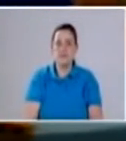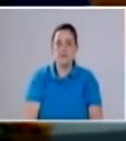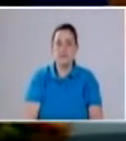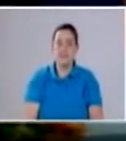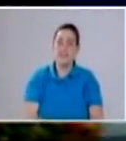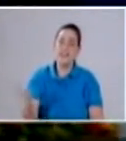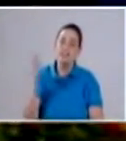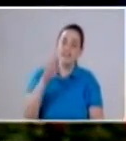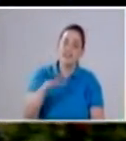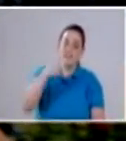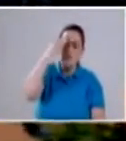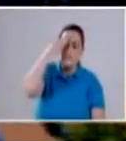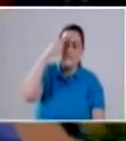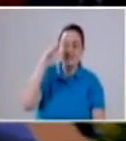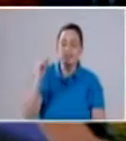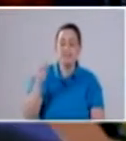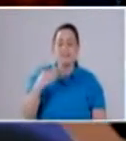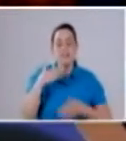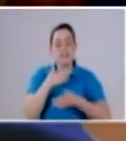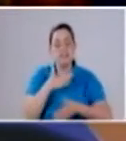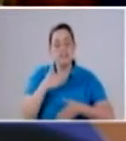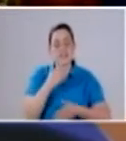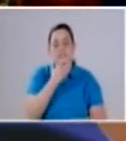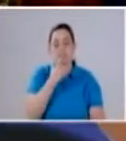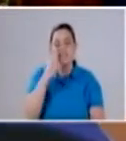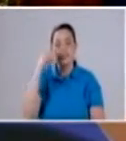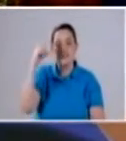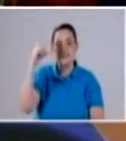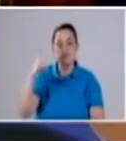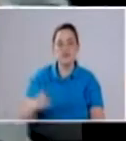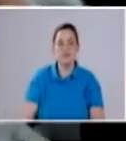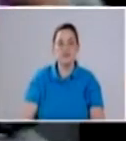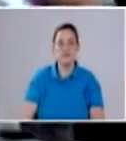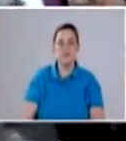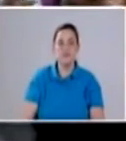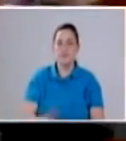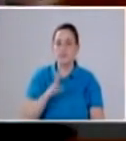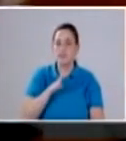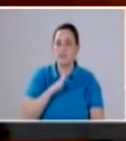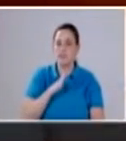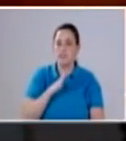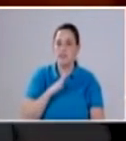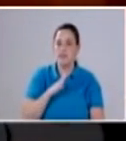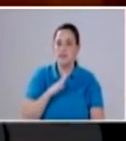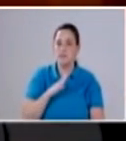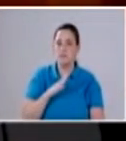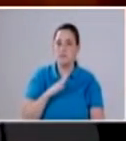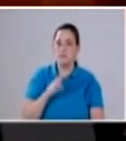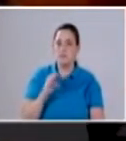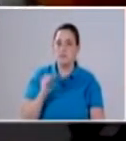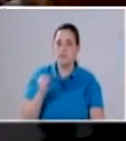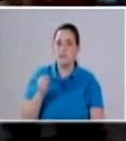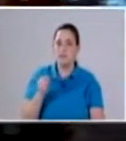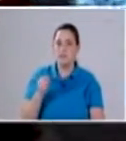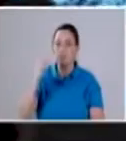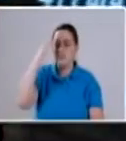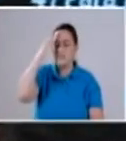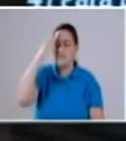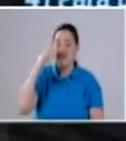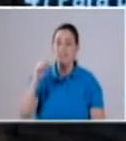Y después de saber qué le agrada a Dios, deberíamos de ver si estamos dispuestos a